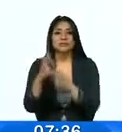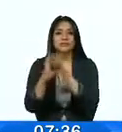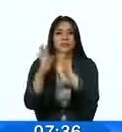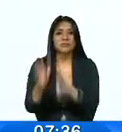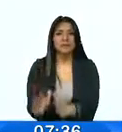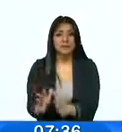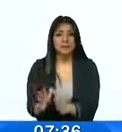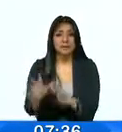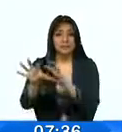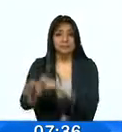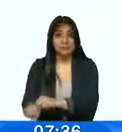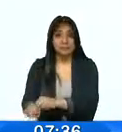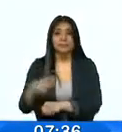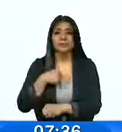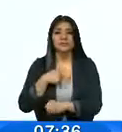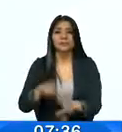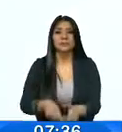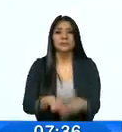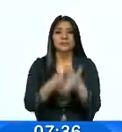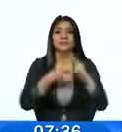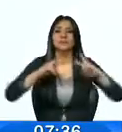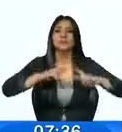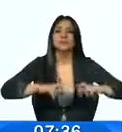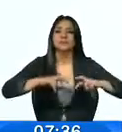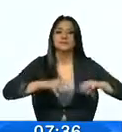encadenados, nosotros hemos querido empezar con esta